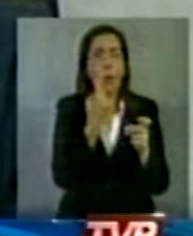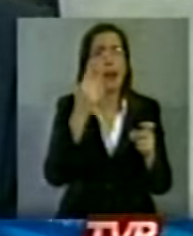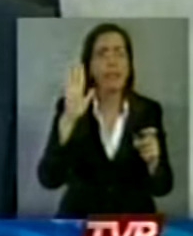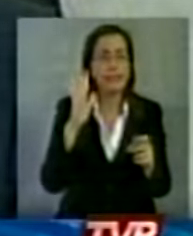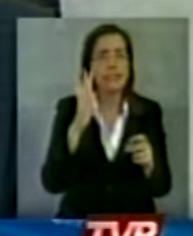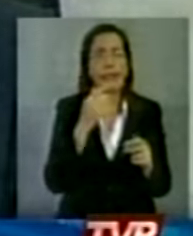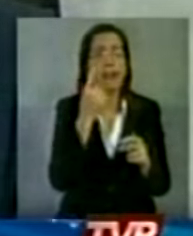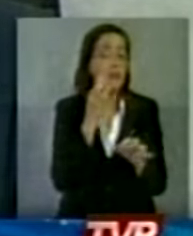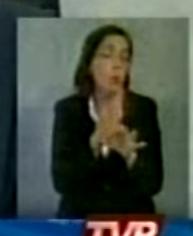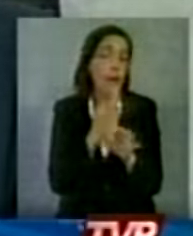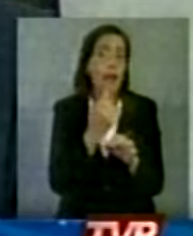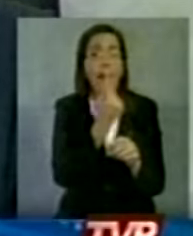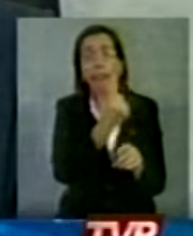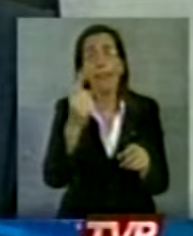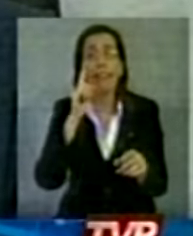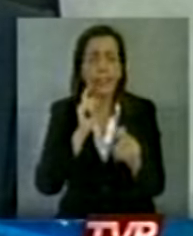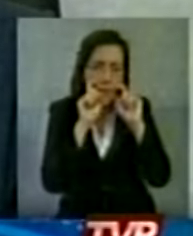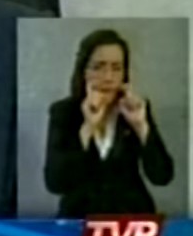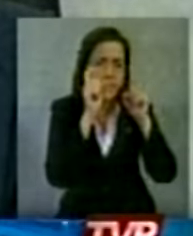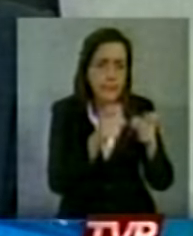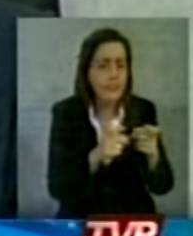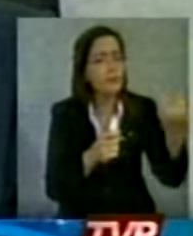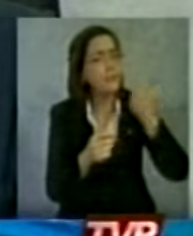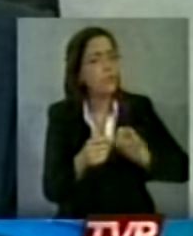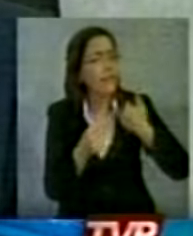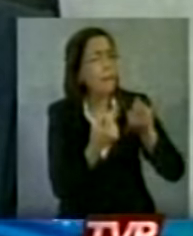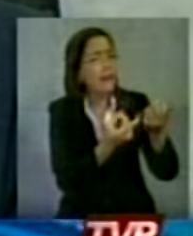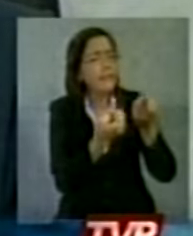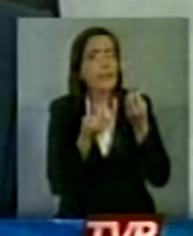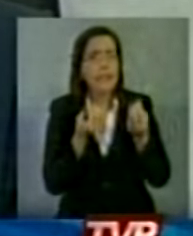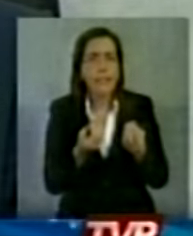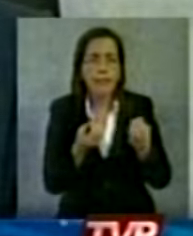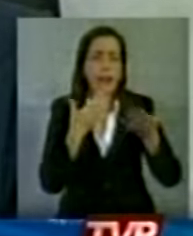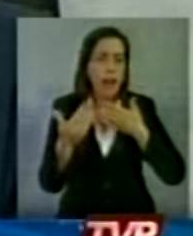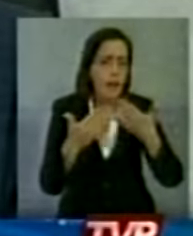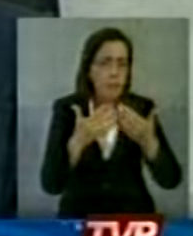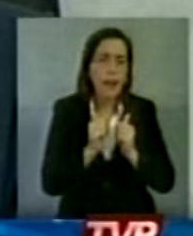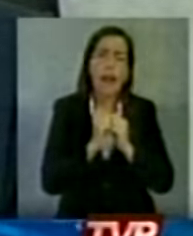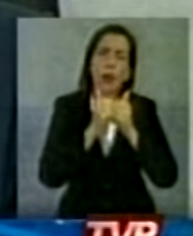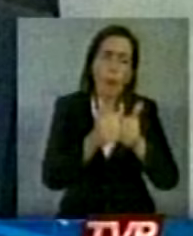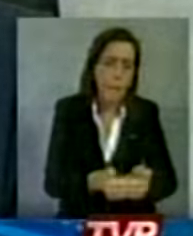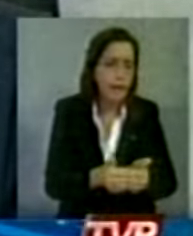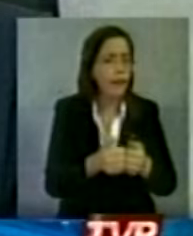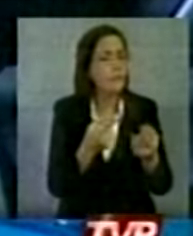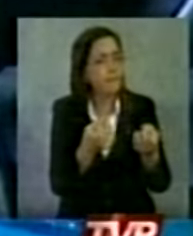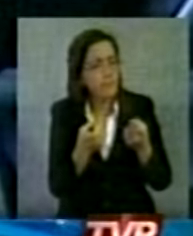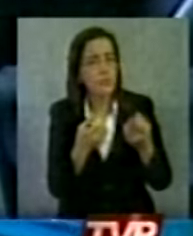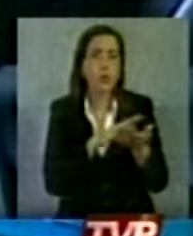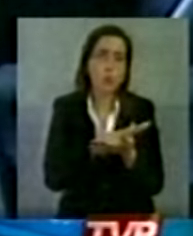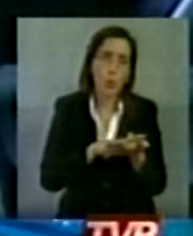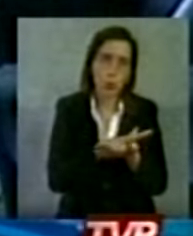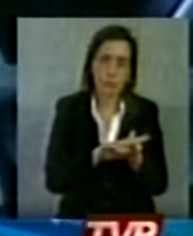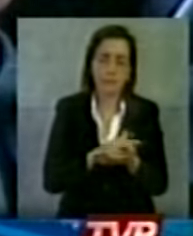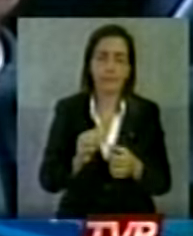una escuela por día para atender sus demandas, acompañar a la comunidad educativa y planificar acciones conjuntas.